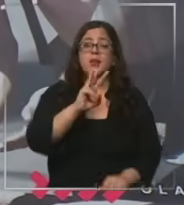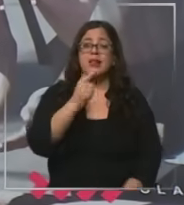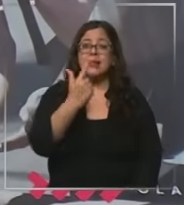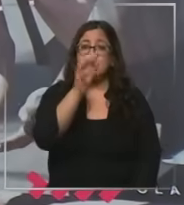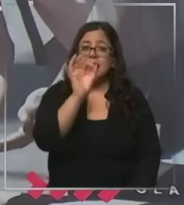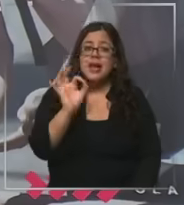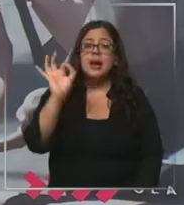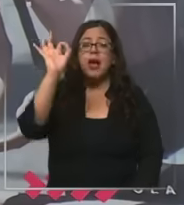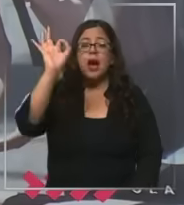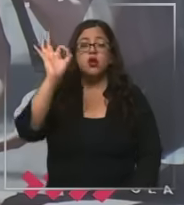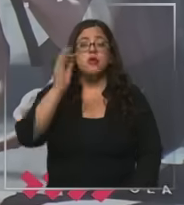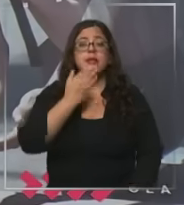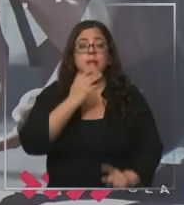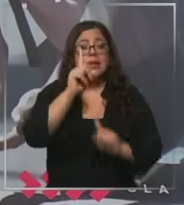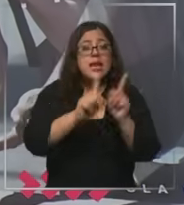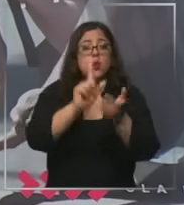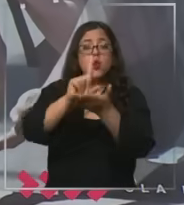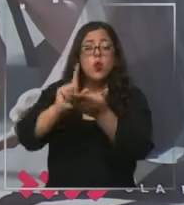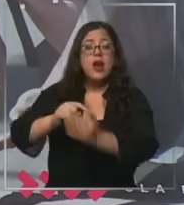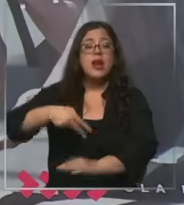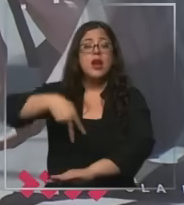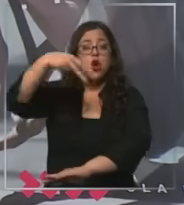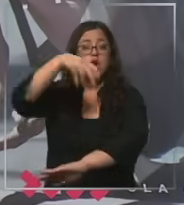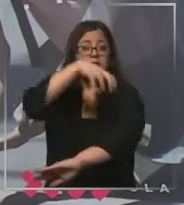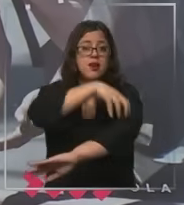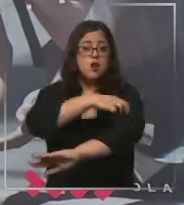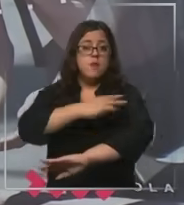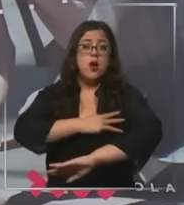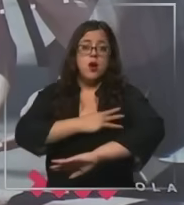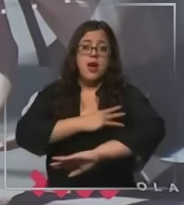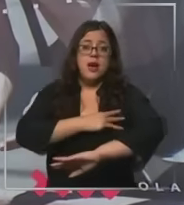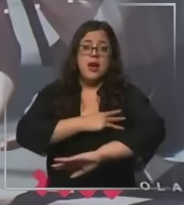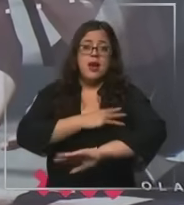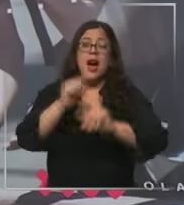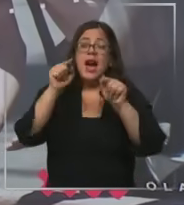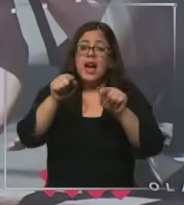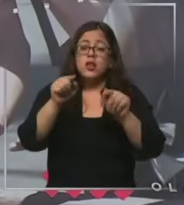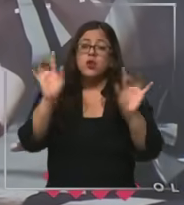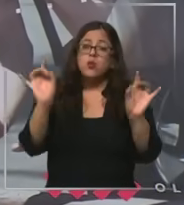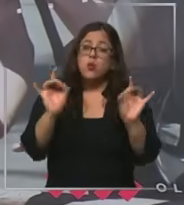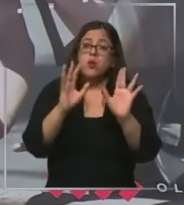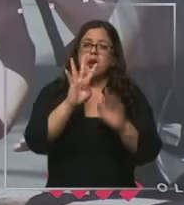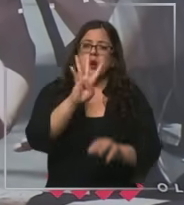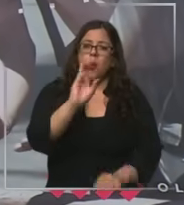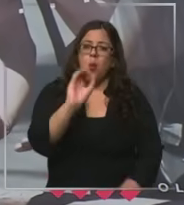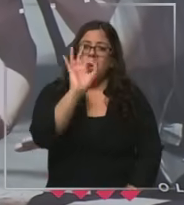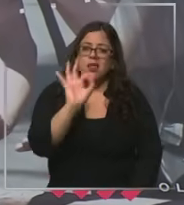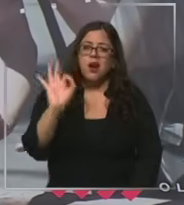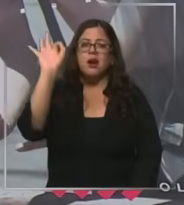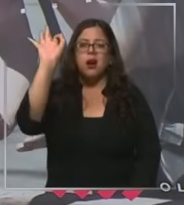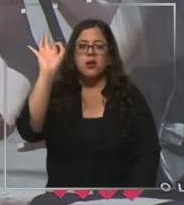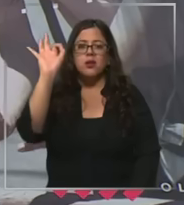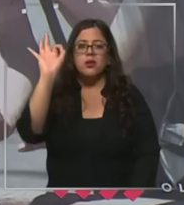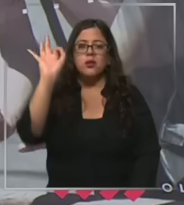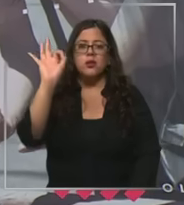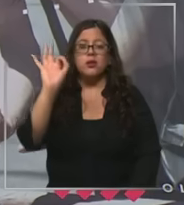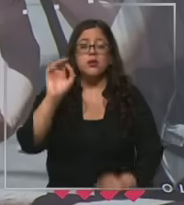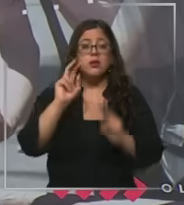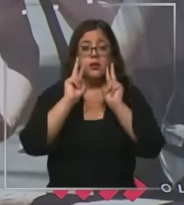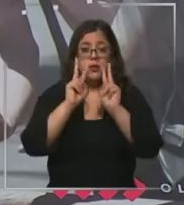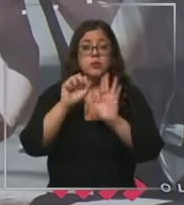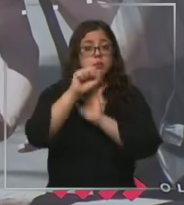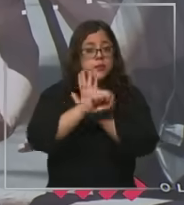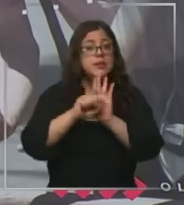37 grados, e incluso en algunos sectores del norte de la región metropolitana esto podría alcanzar los 40 grados. En la siguiente